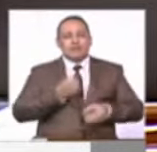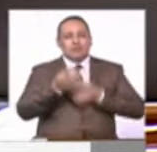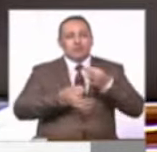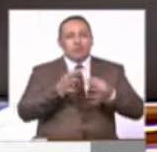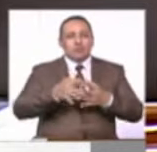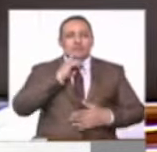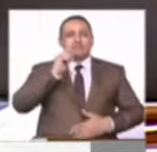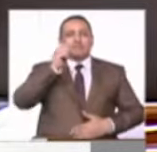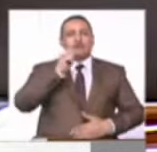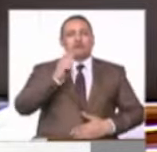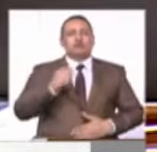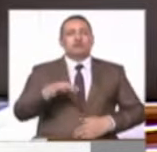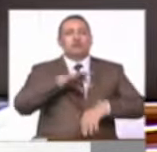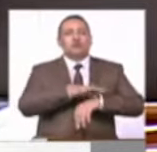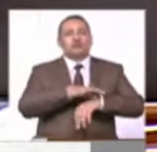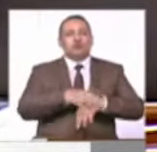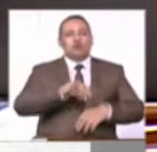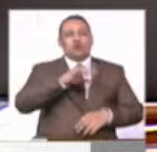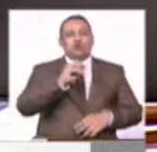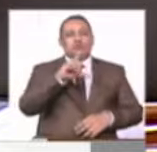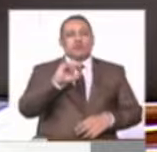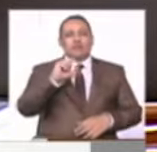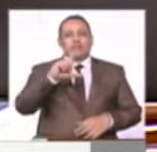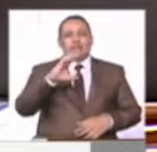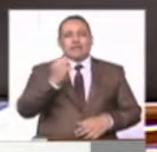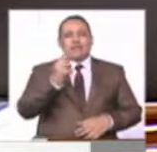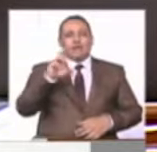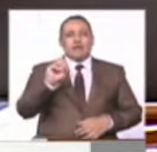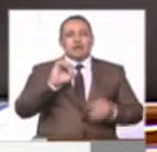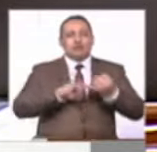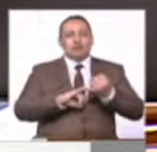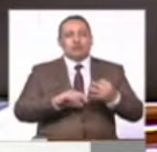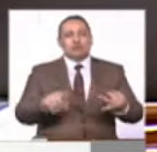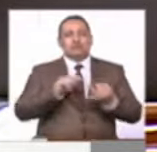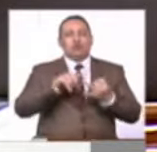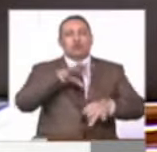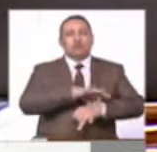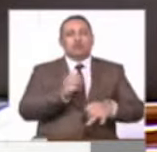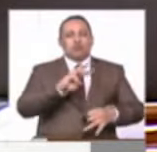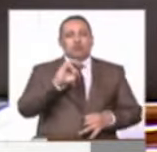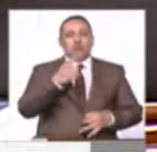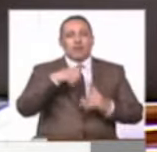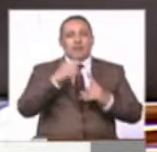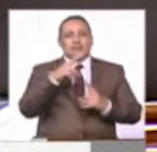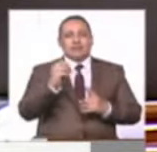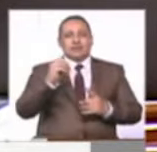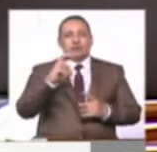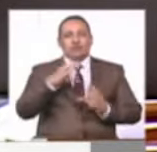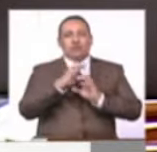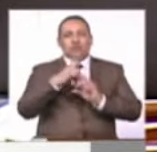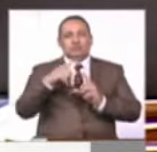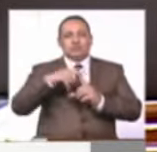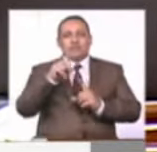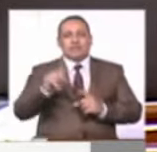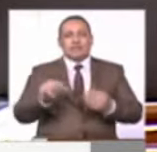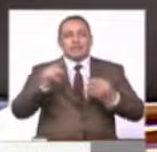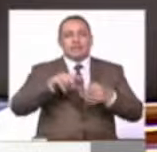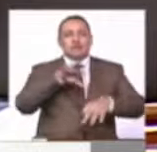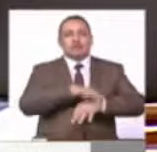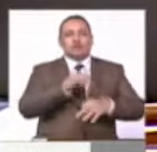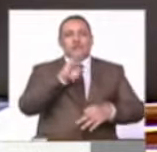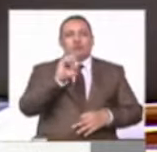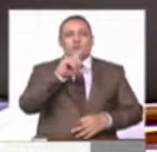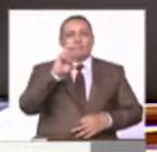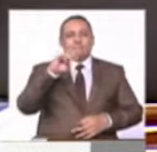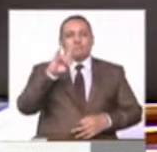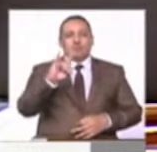Testigos Dr José Luis lecaros Cornejo Dr Walter Gutiérrez Camacho y el Dr Ernesto blume